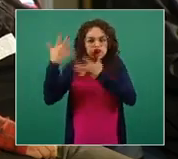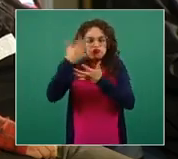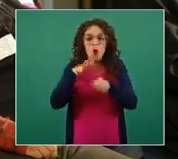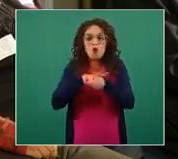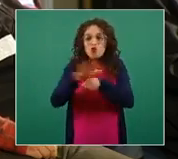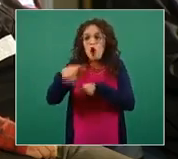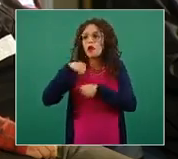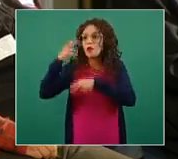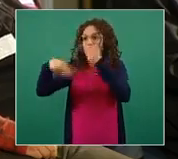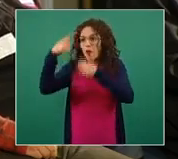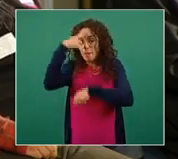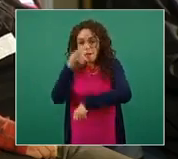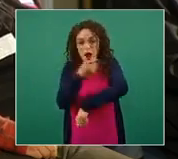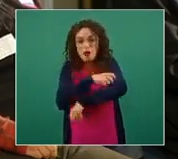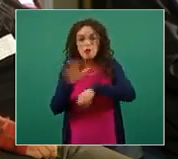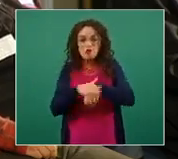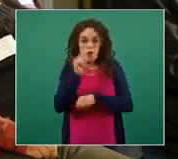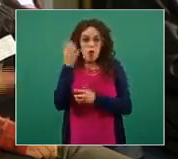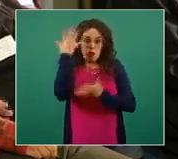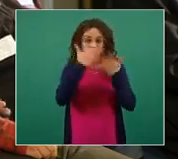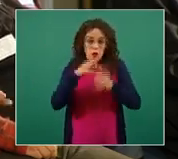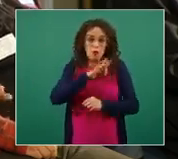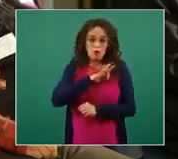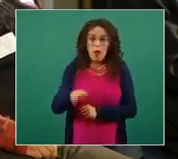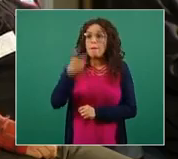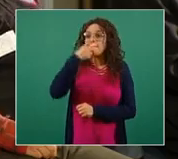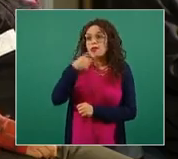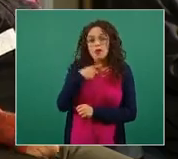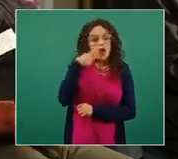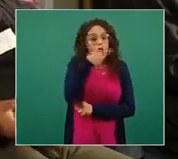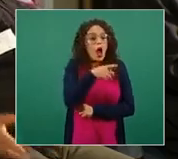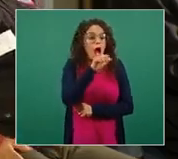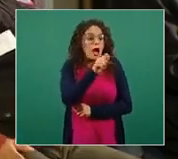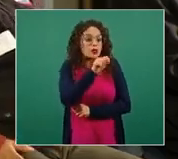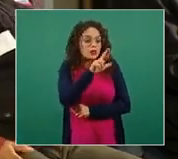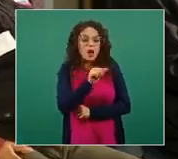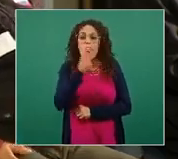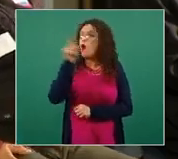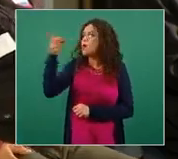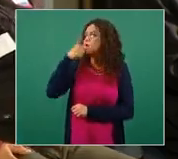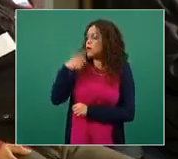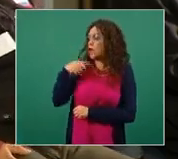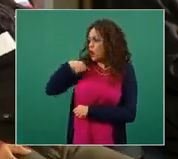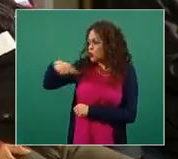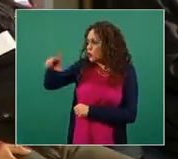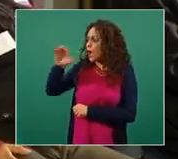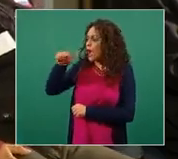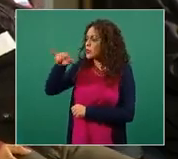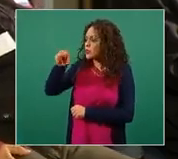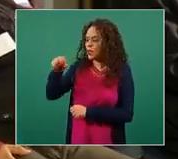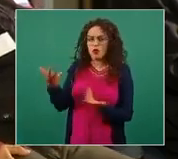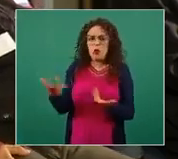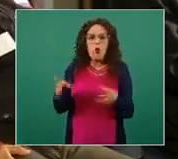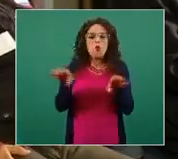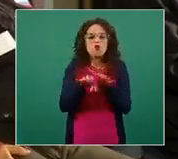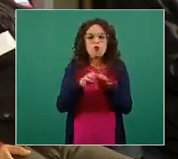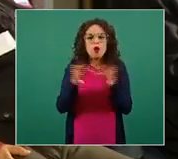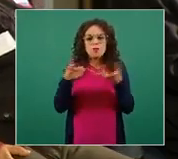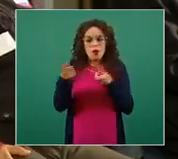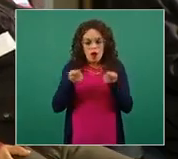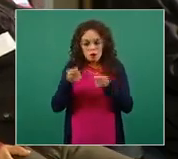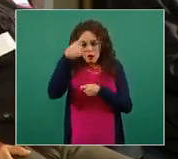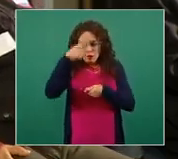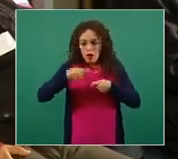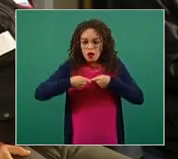no haya confusión de que es que me dijeron que era Astra, es que me dijeron que era CanSino? ¿Cómo va a ser esa, llamémosle, repartición de